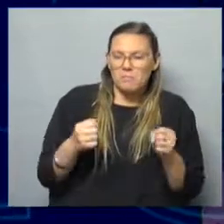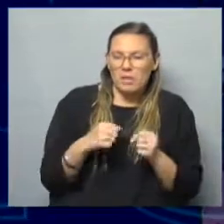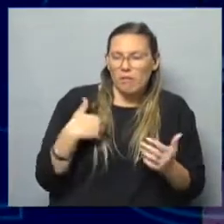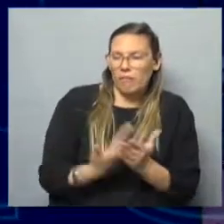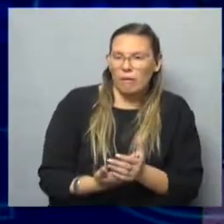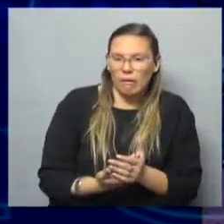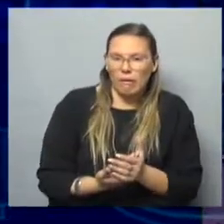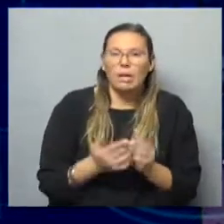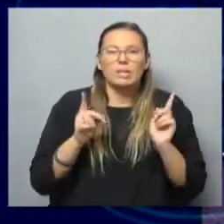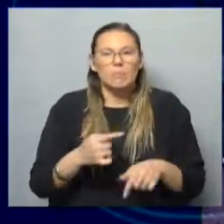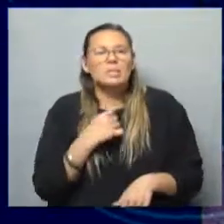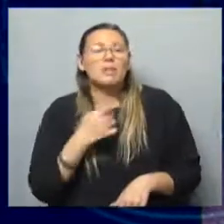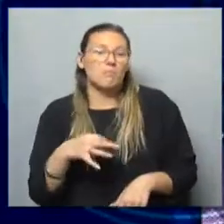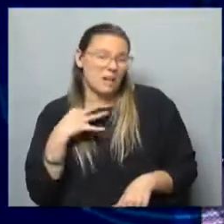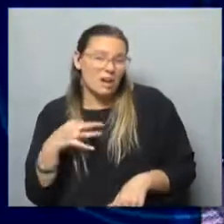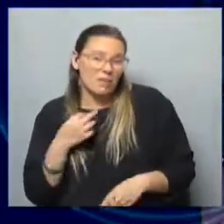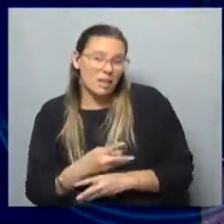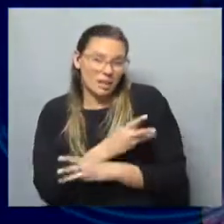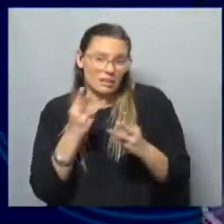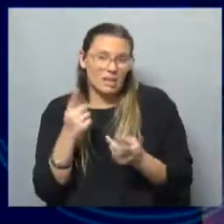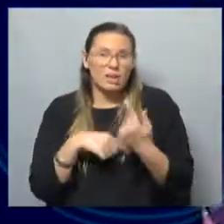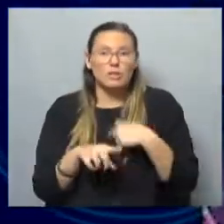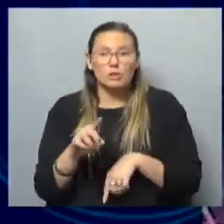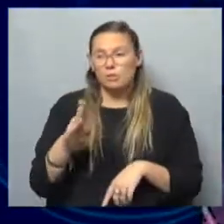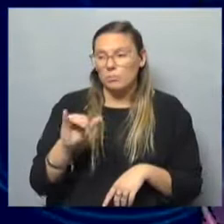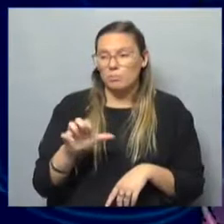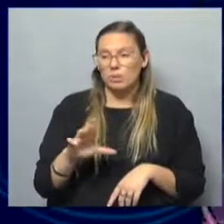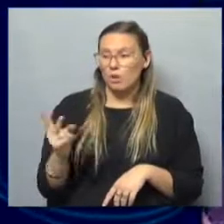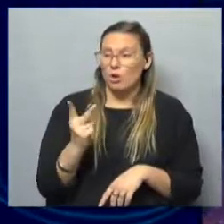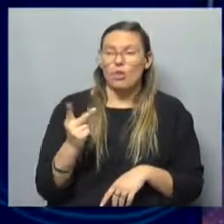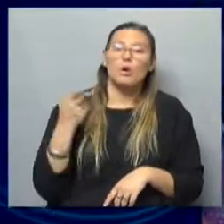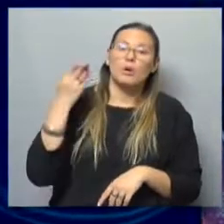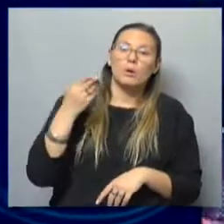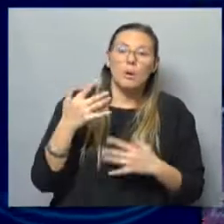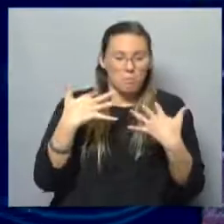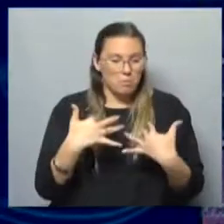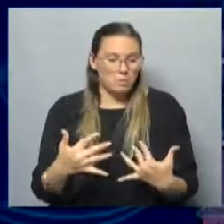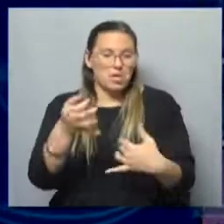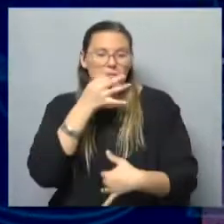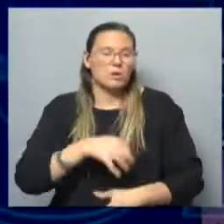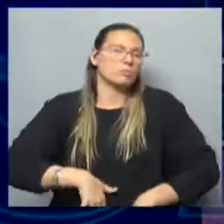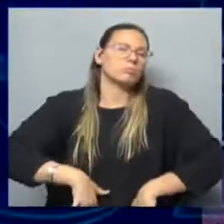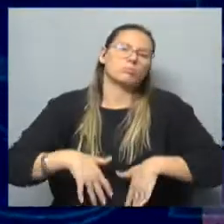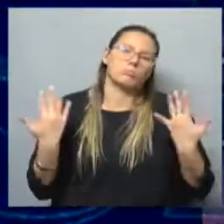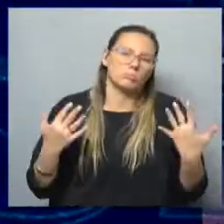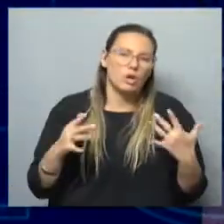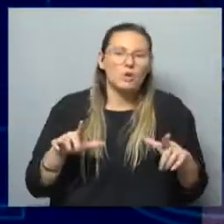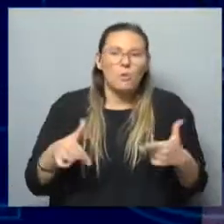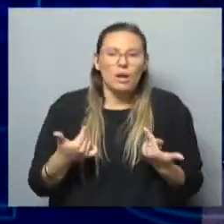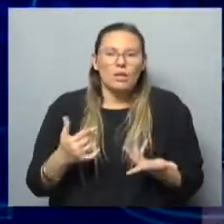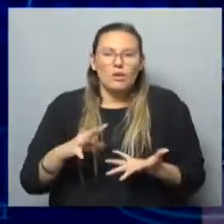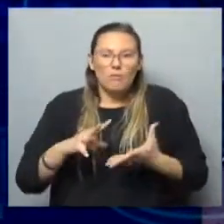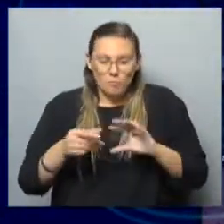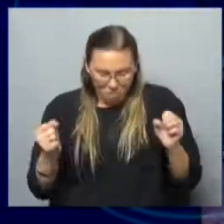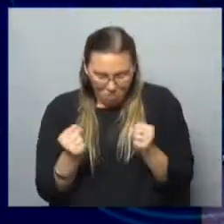algo que además te sirve para la vida. Y entonces, con Piero vamos, estamos los dos ahí, el público dijo lo que dijo y no tenemos como